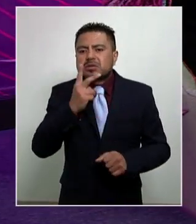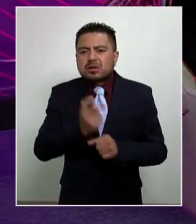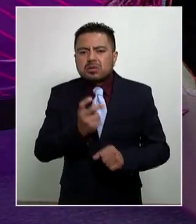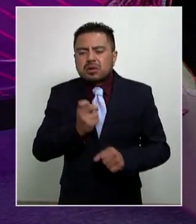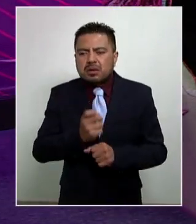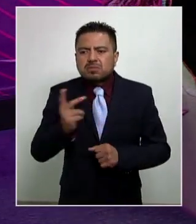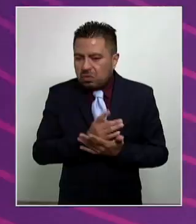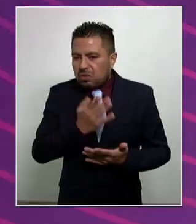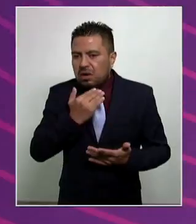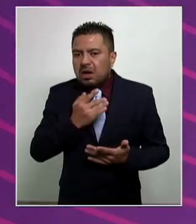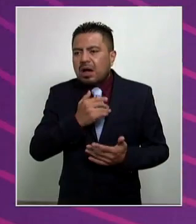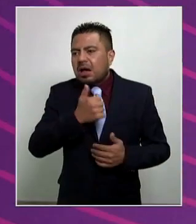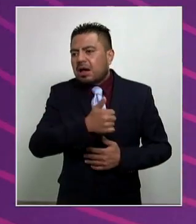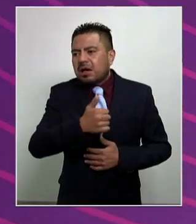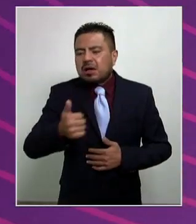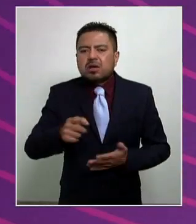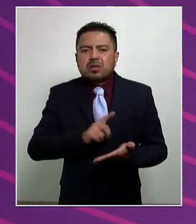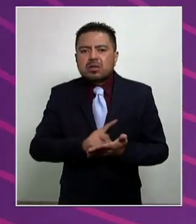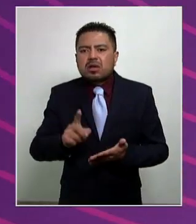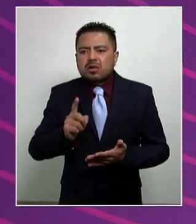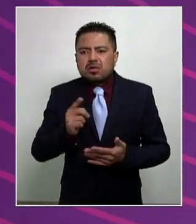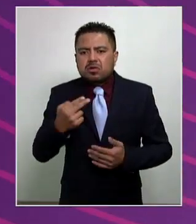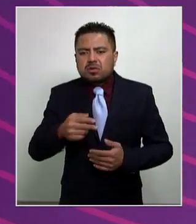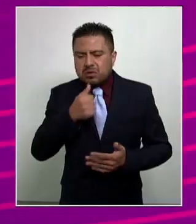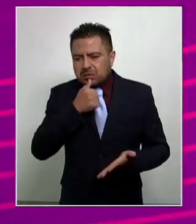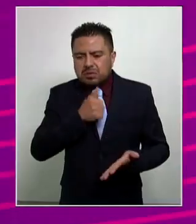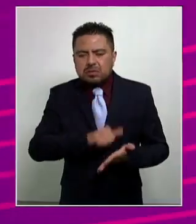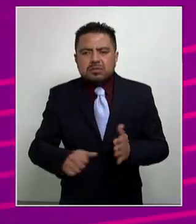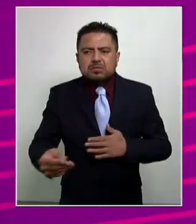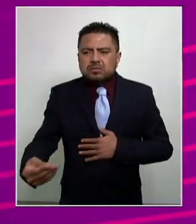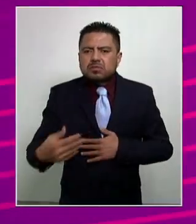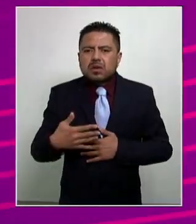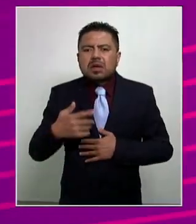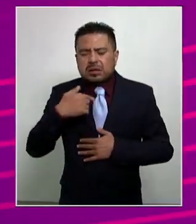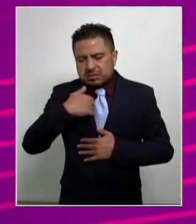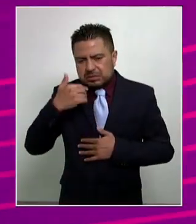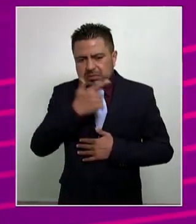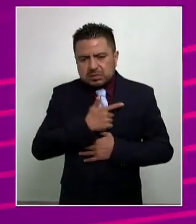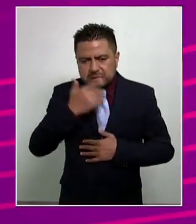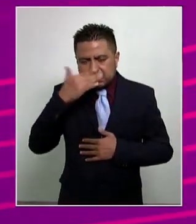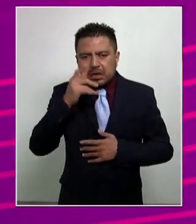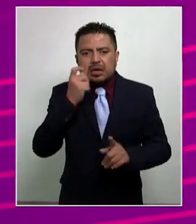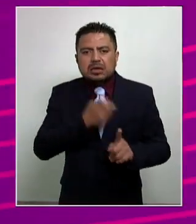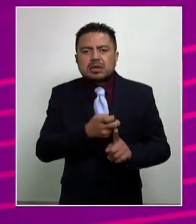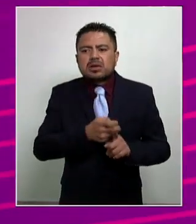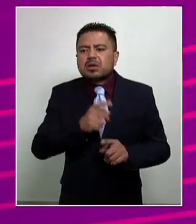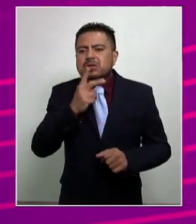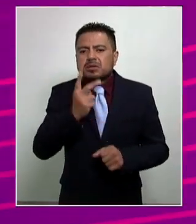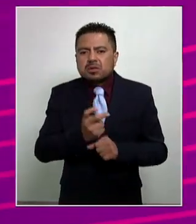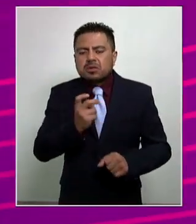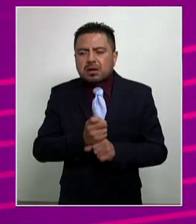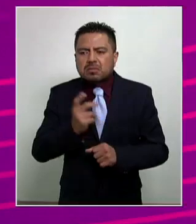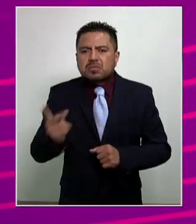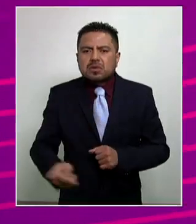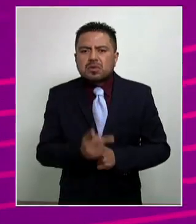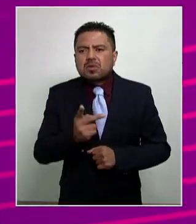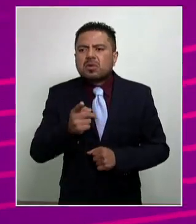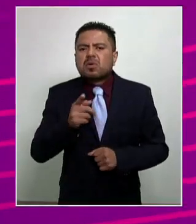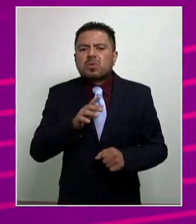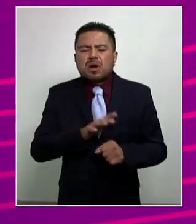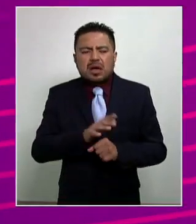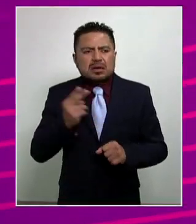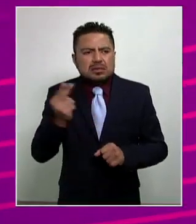es, ¿qué tiene que cambiar? ¿Qué es lo prioritario? ¿Qué tendría que vivir? ¿Qué cambios querría